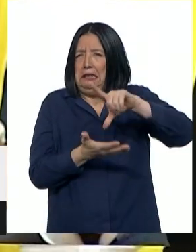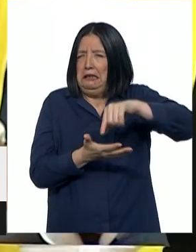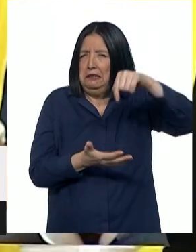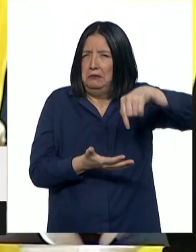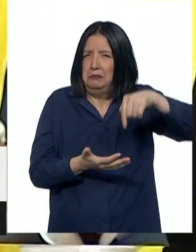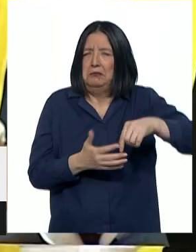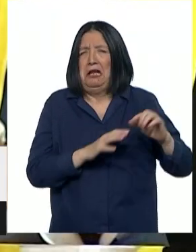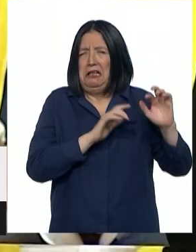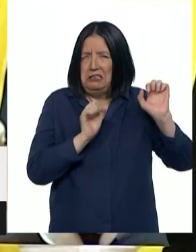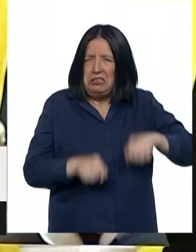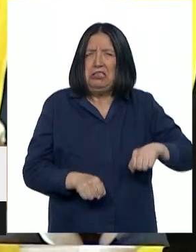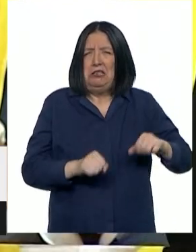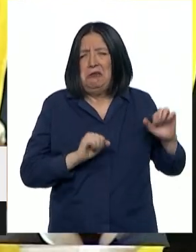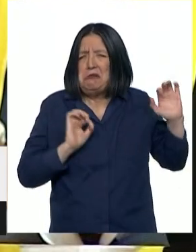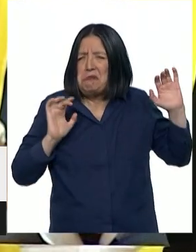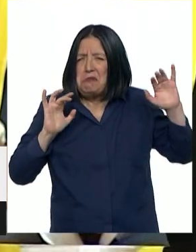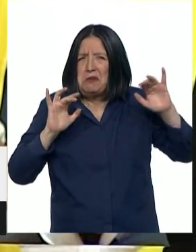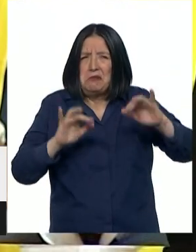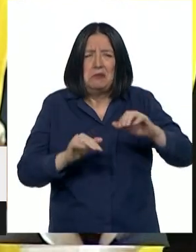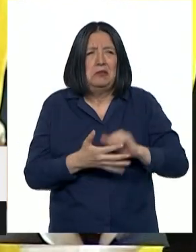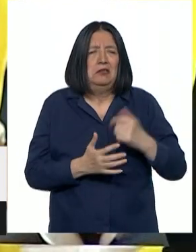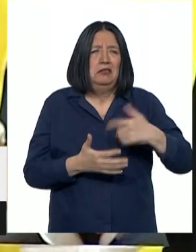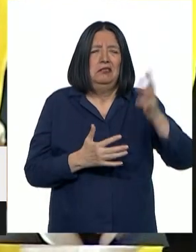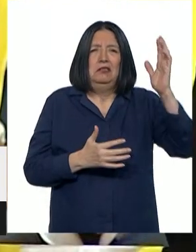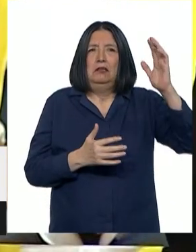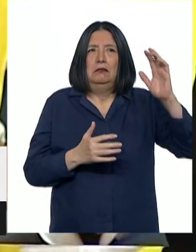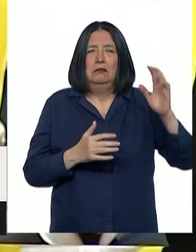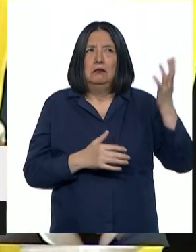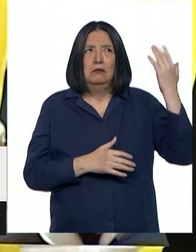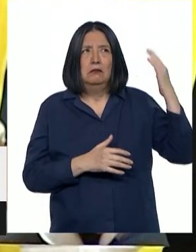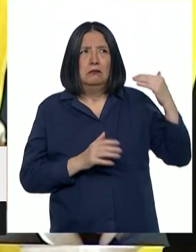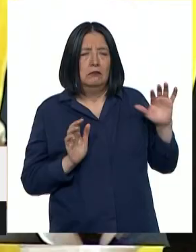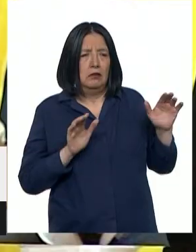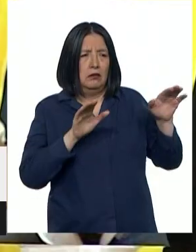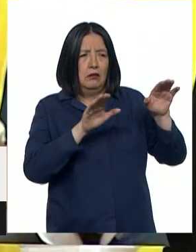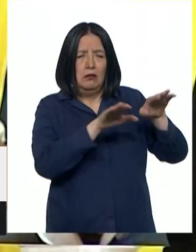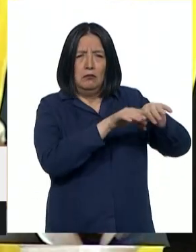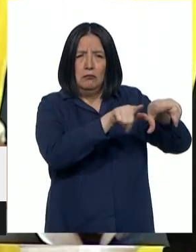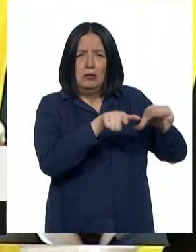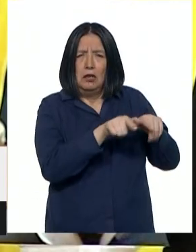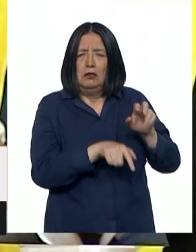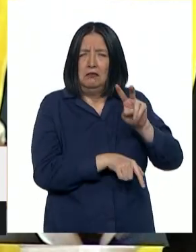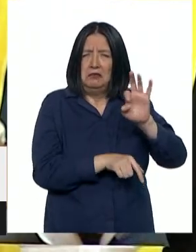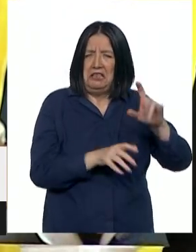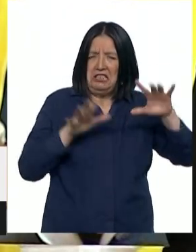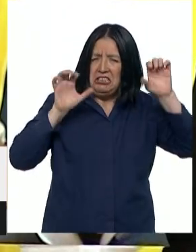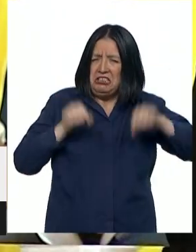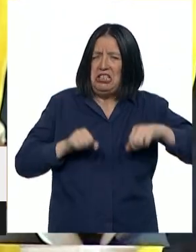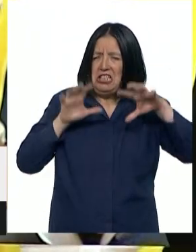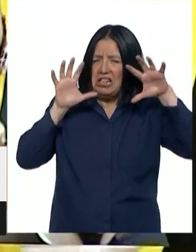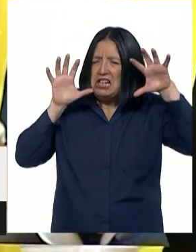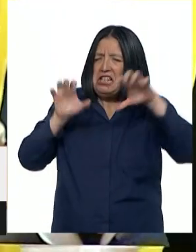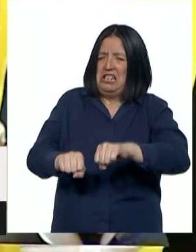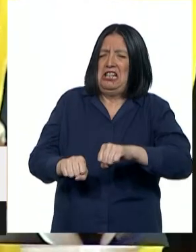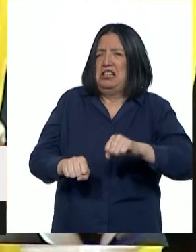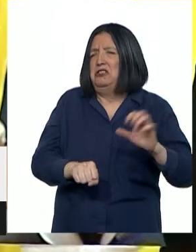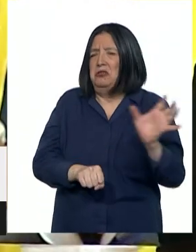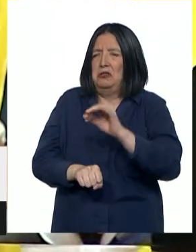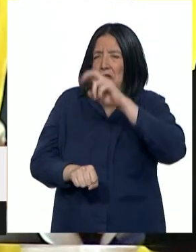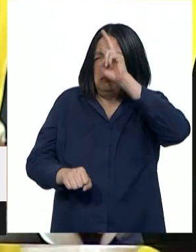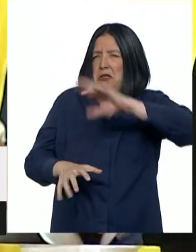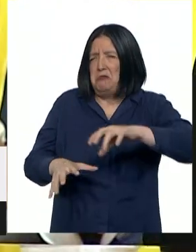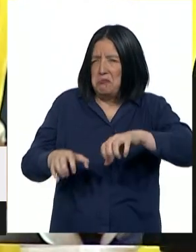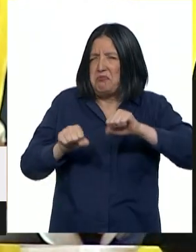desde voces, desde el BRAEN, queriendo tomar desde el centro a todo el país.